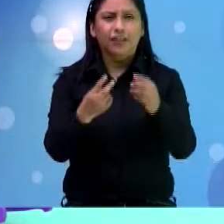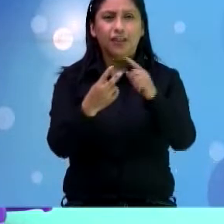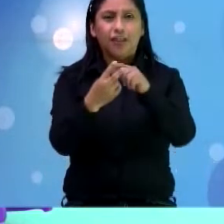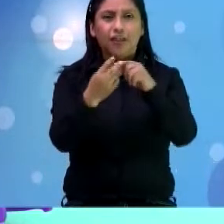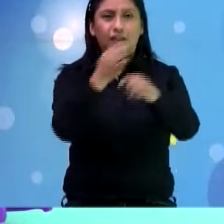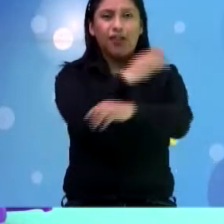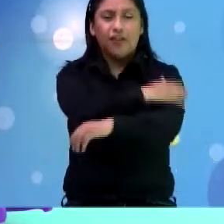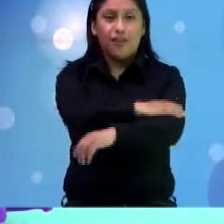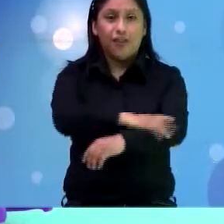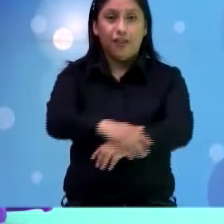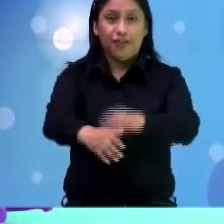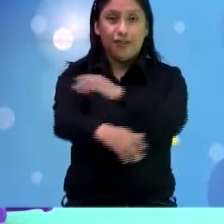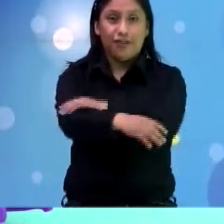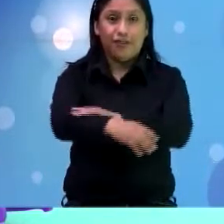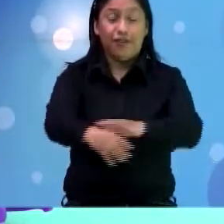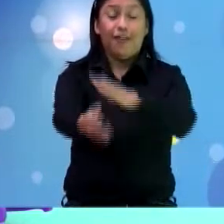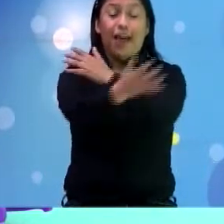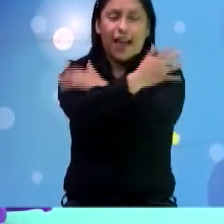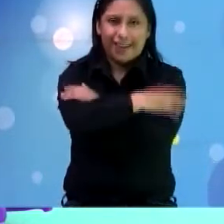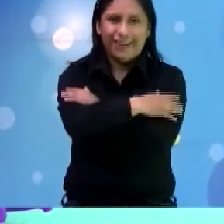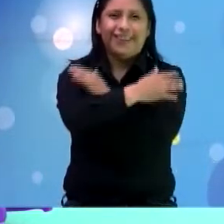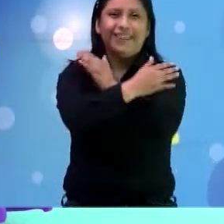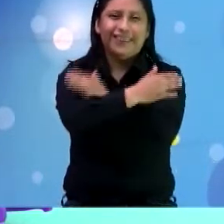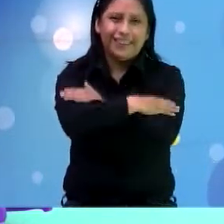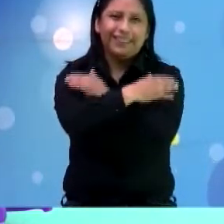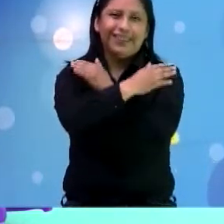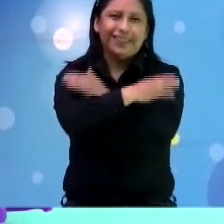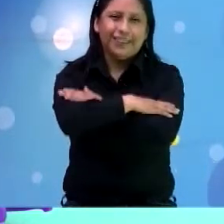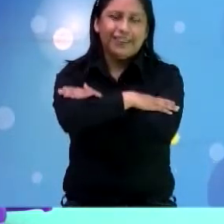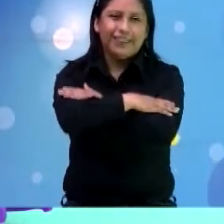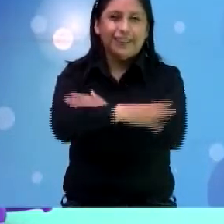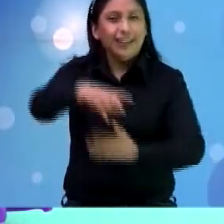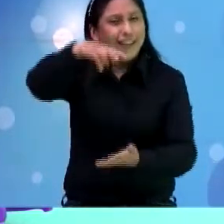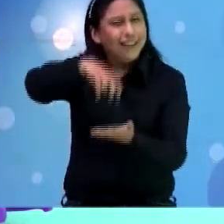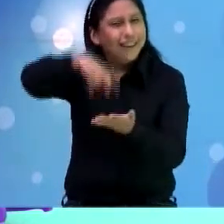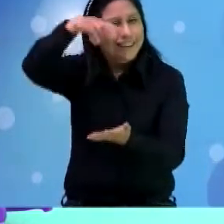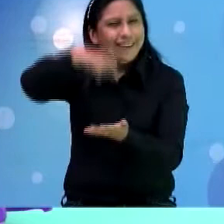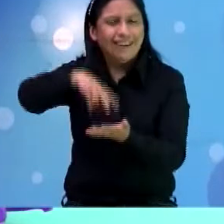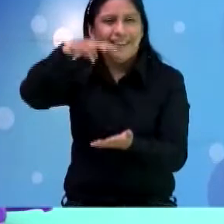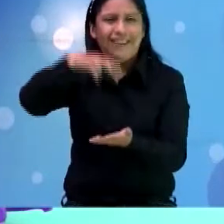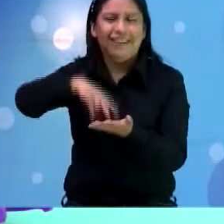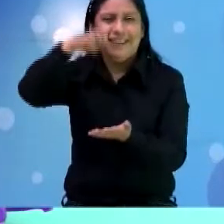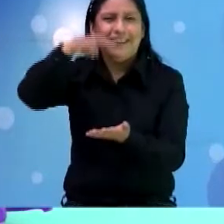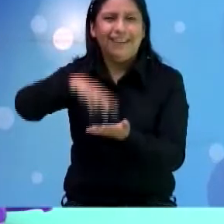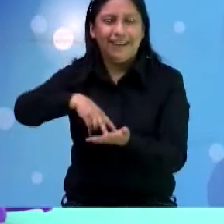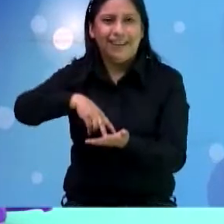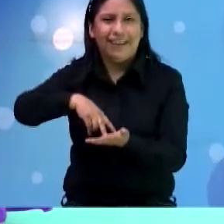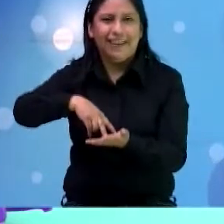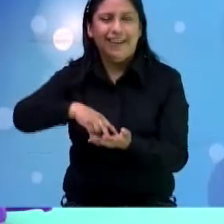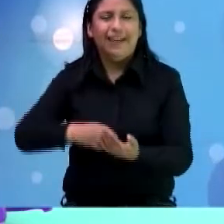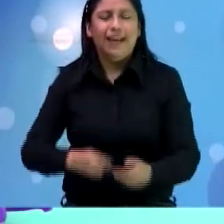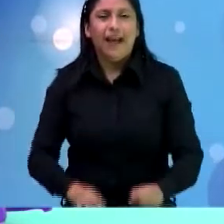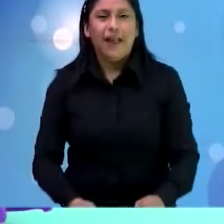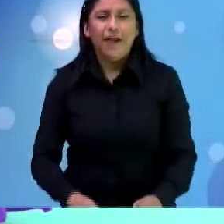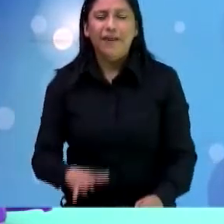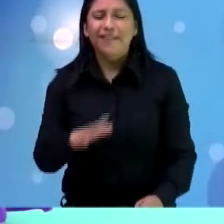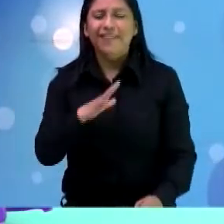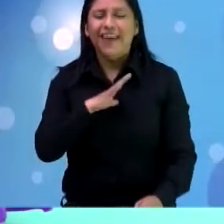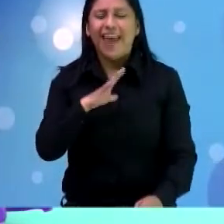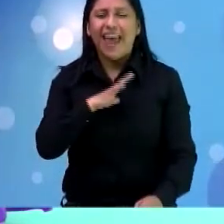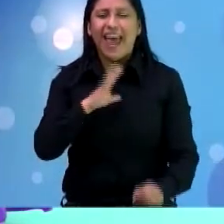dos manos nos saludamos y hacemos ruido con los pies.